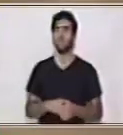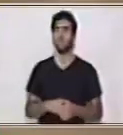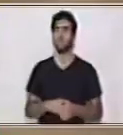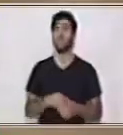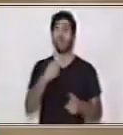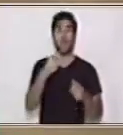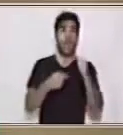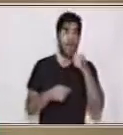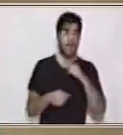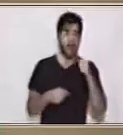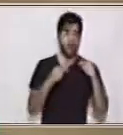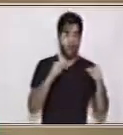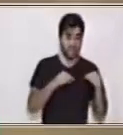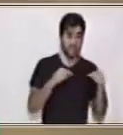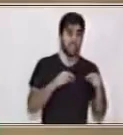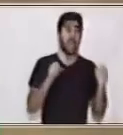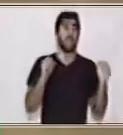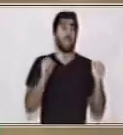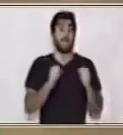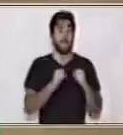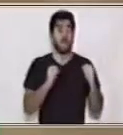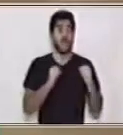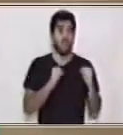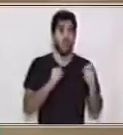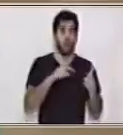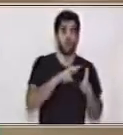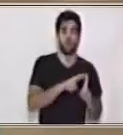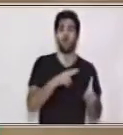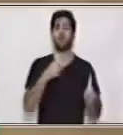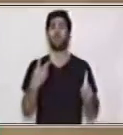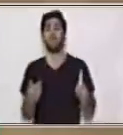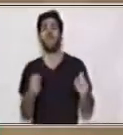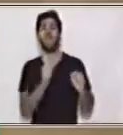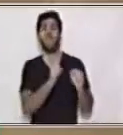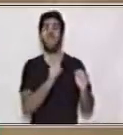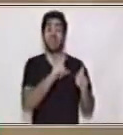El helado es algo frío. ¿Cuál es el antónimo de frío?